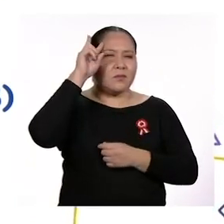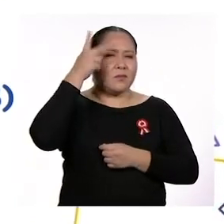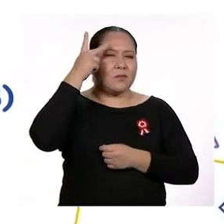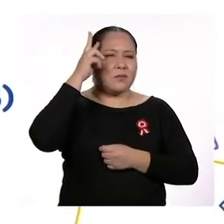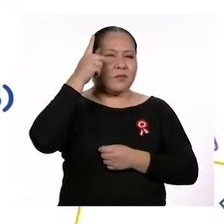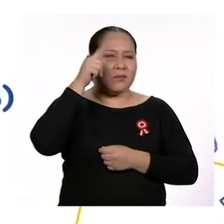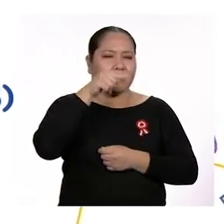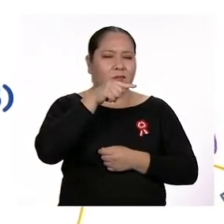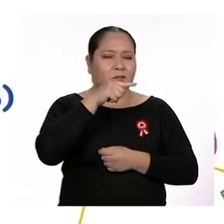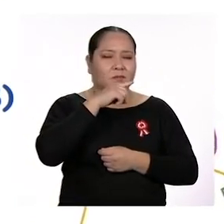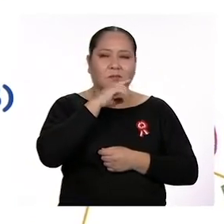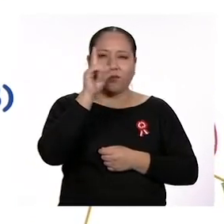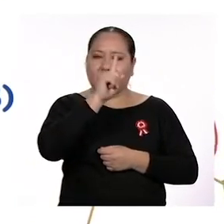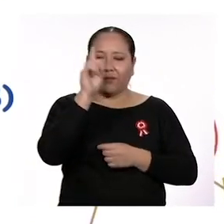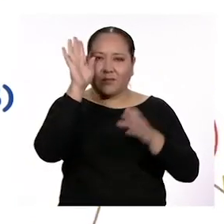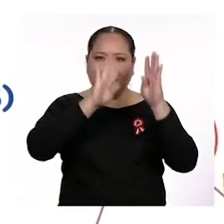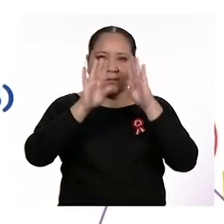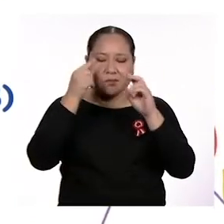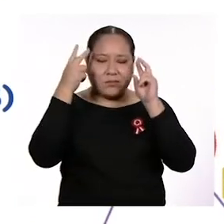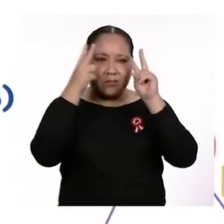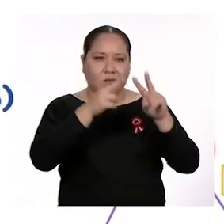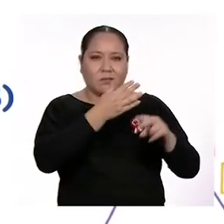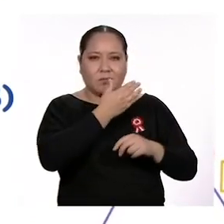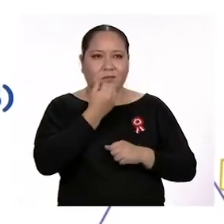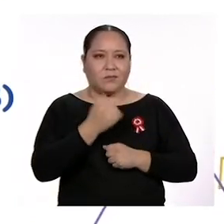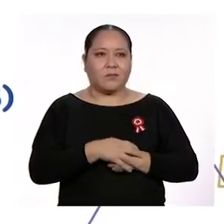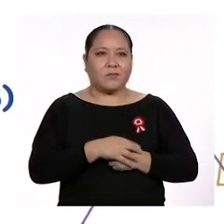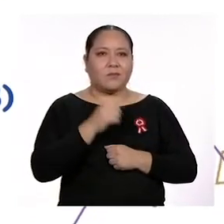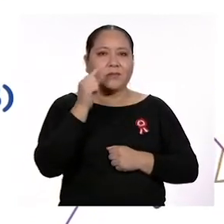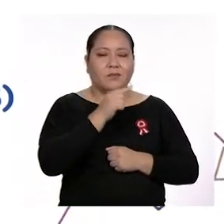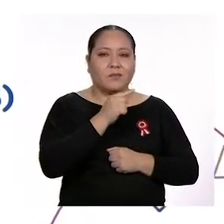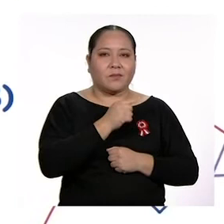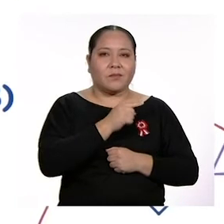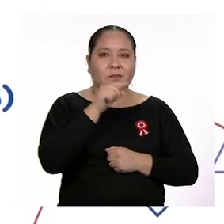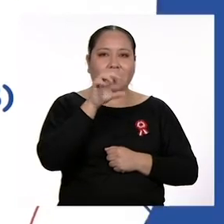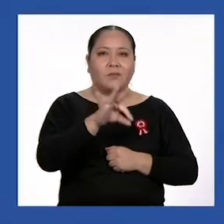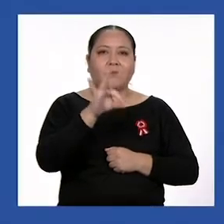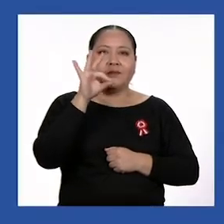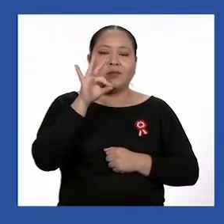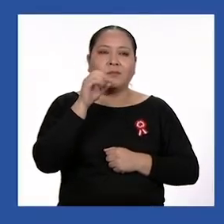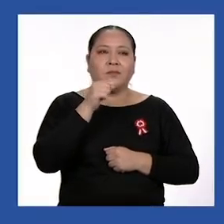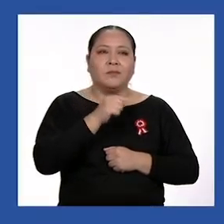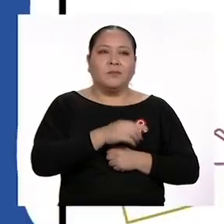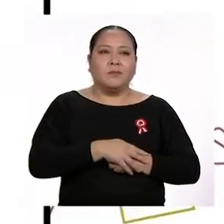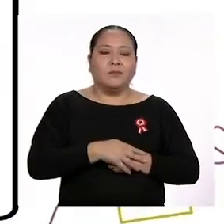confuso, no te preocupes, veámoslo. Esta es su notación conjuntista.